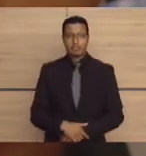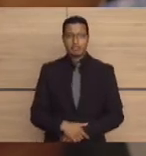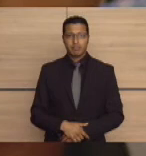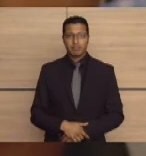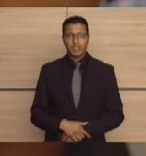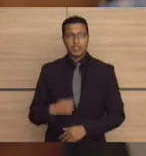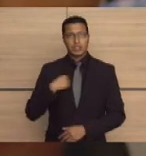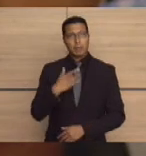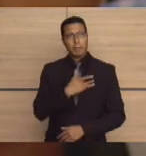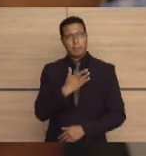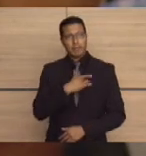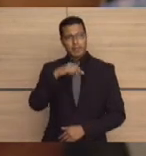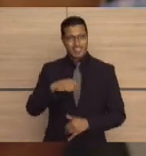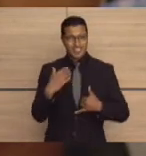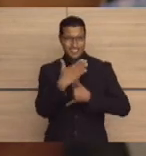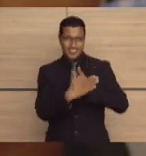Yo siento que en Colombia,